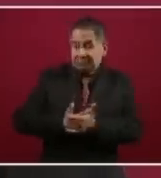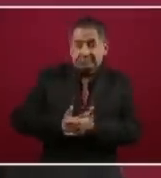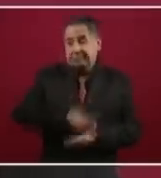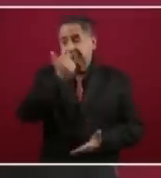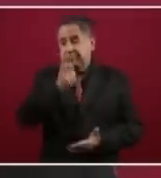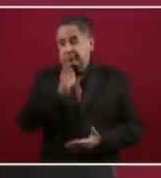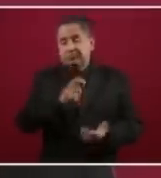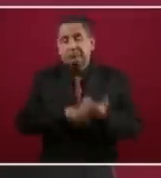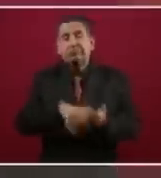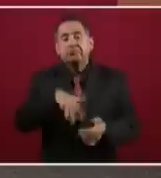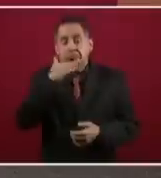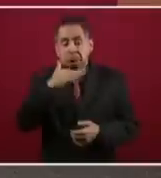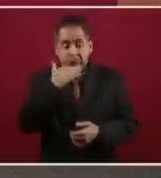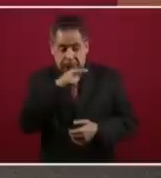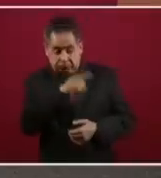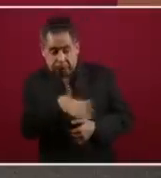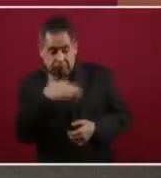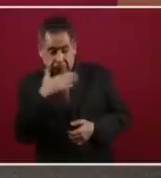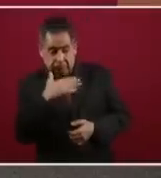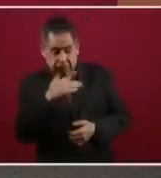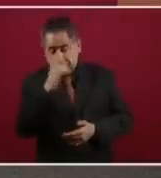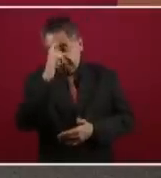la corrupción.